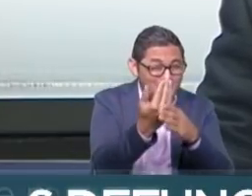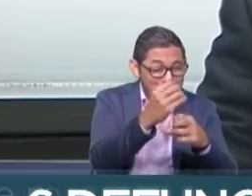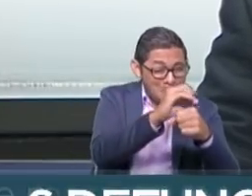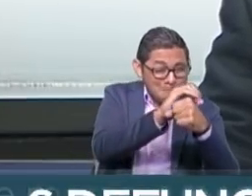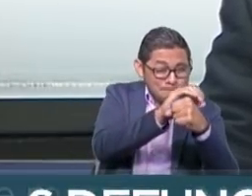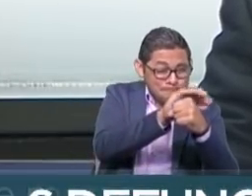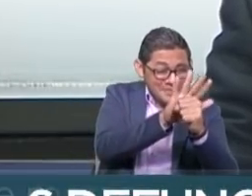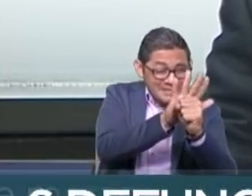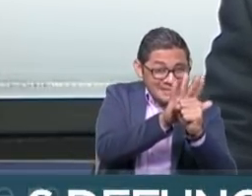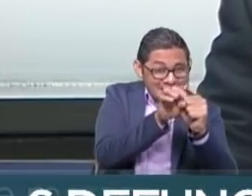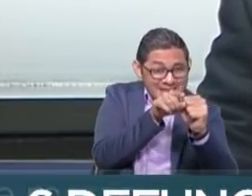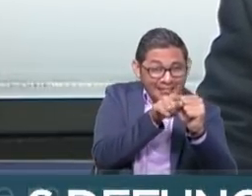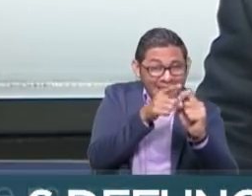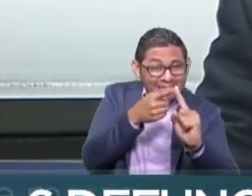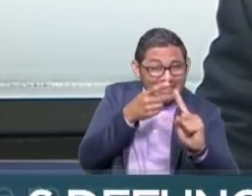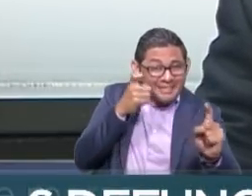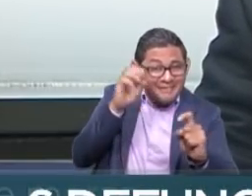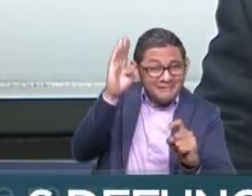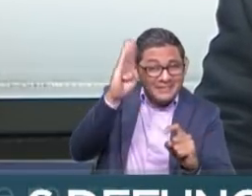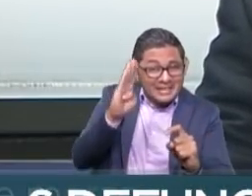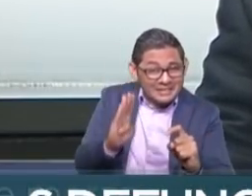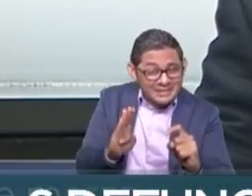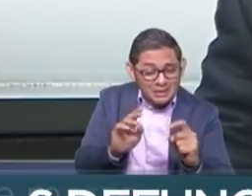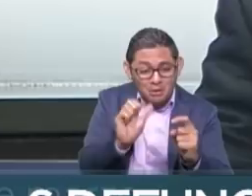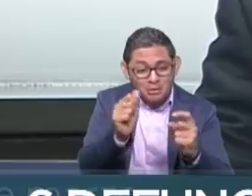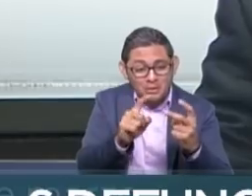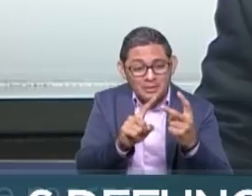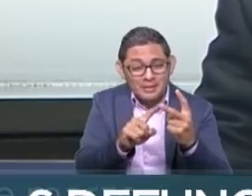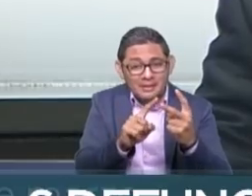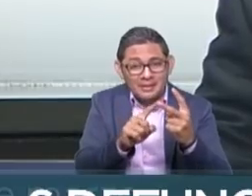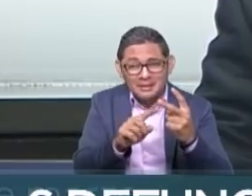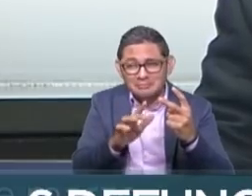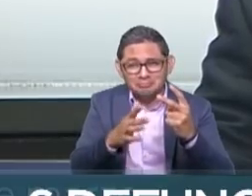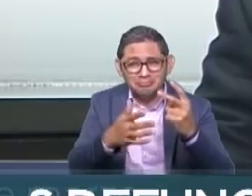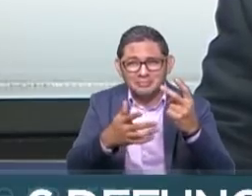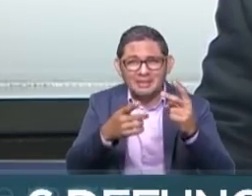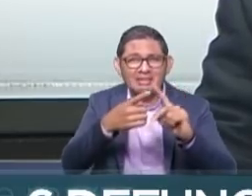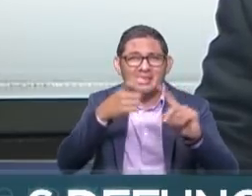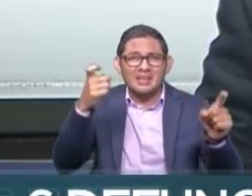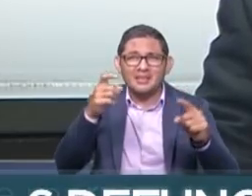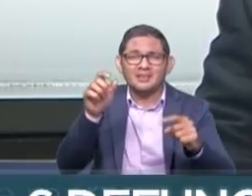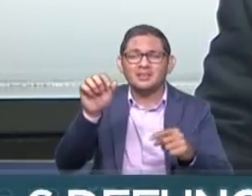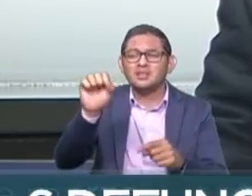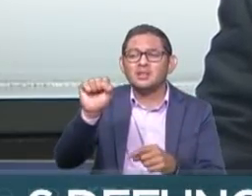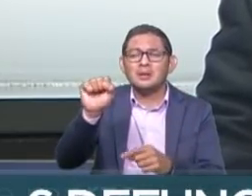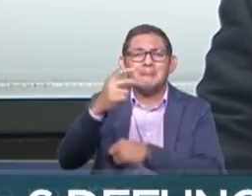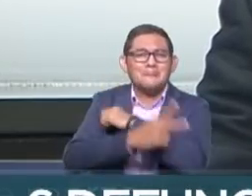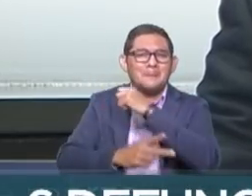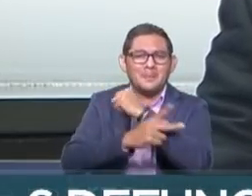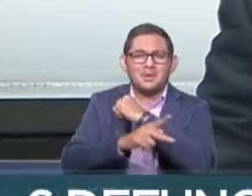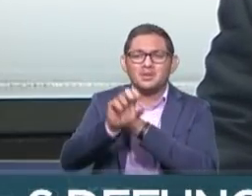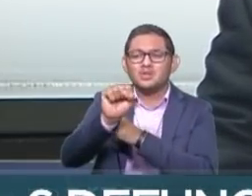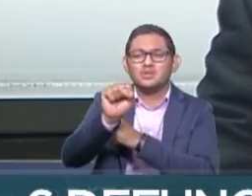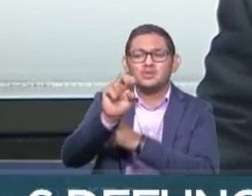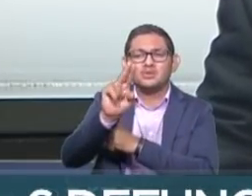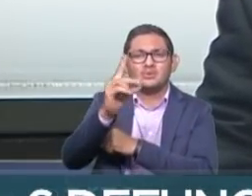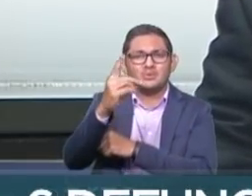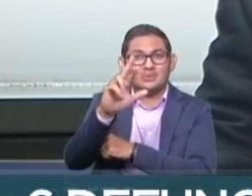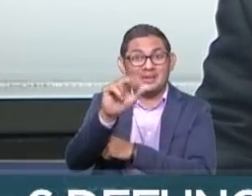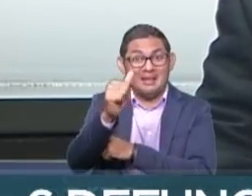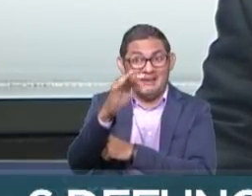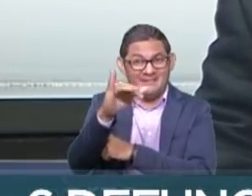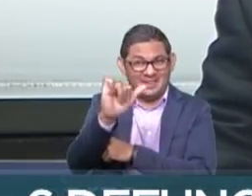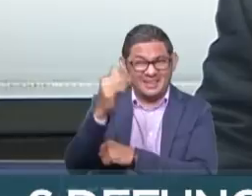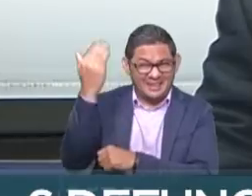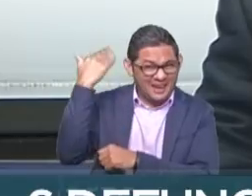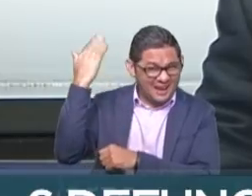Panamá, tanto la brasileña como la suramericana, de la surafricana, que fue detectada también